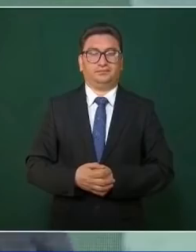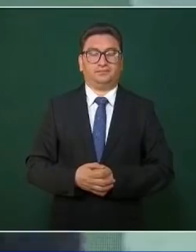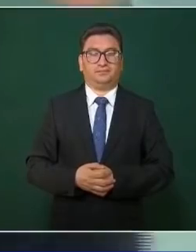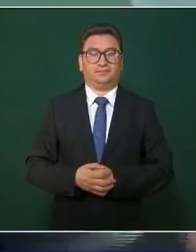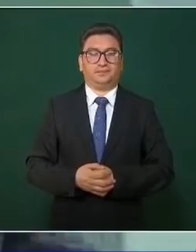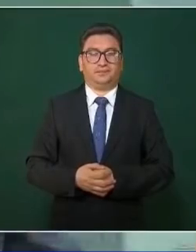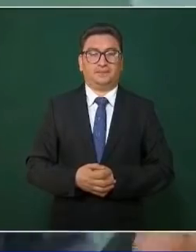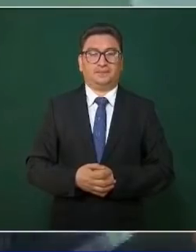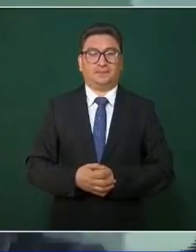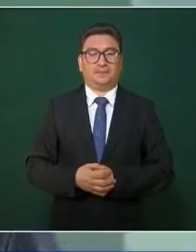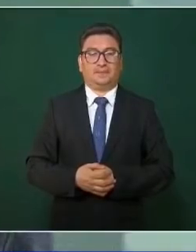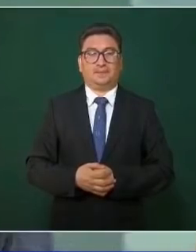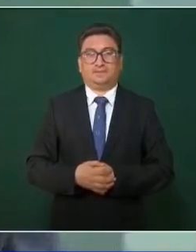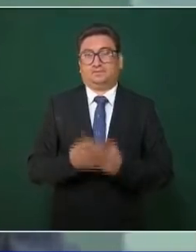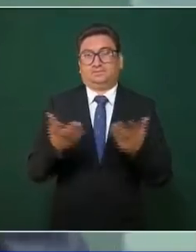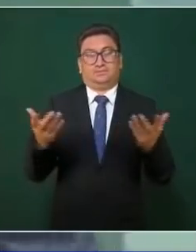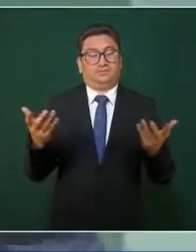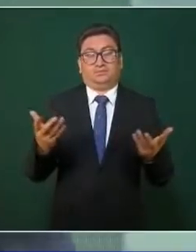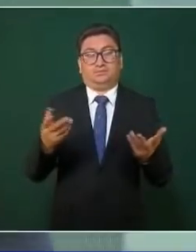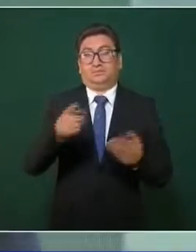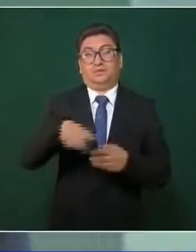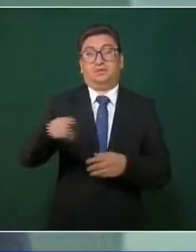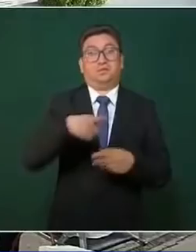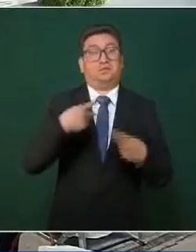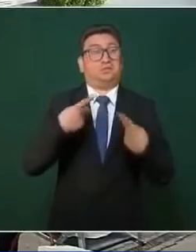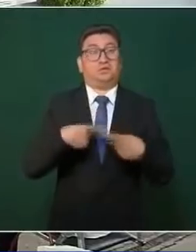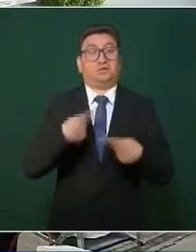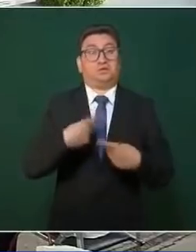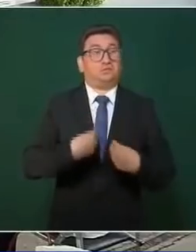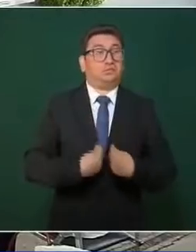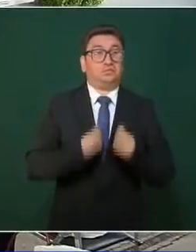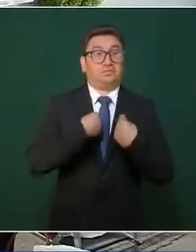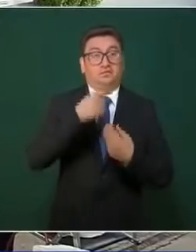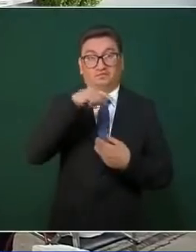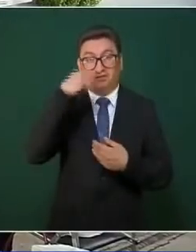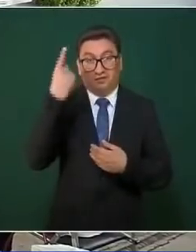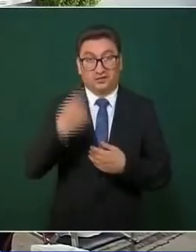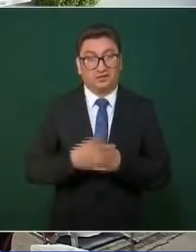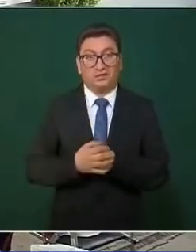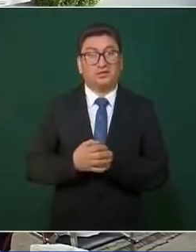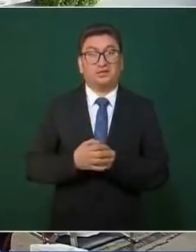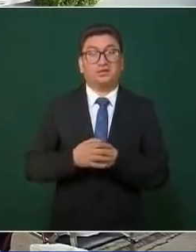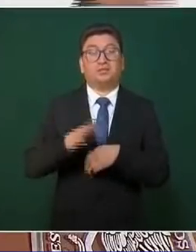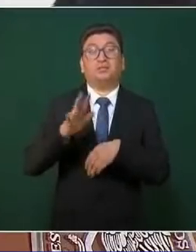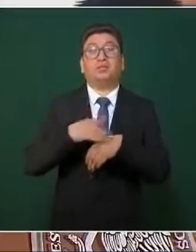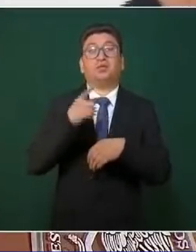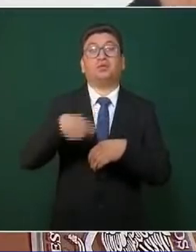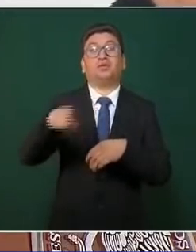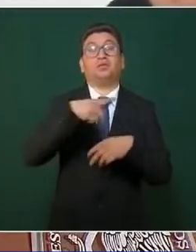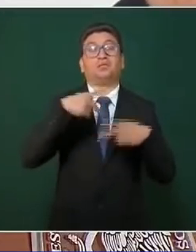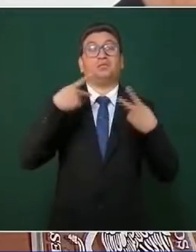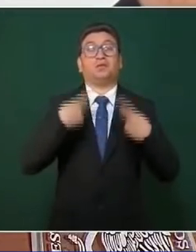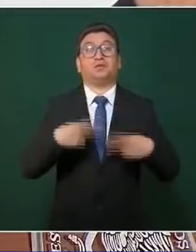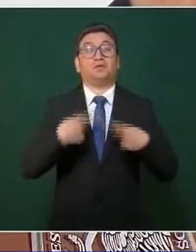Pues no iban a poder vivir más que en carros